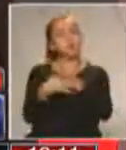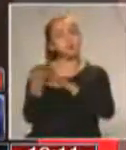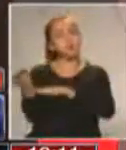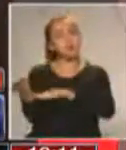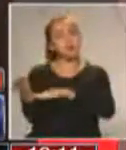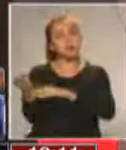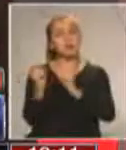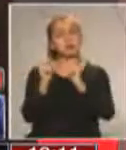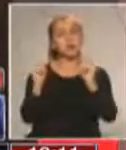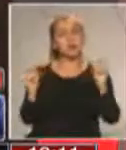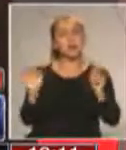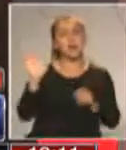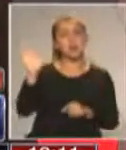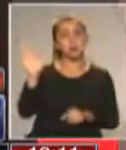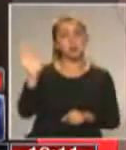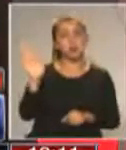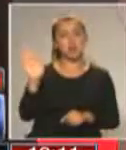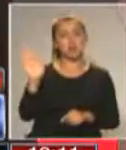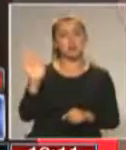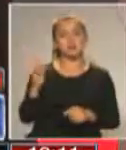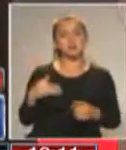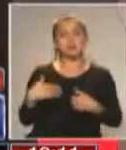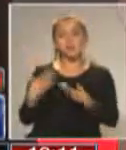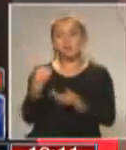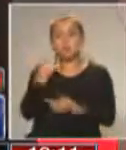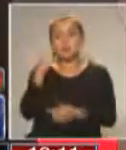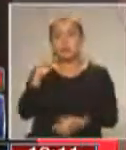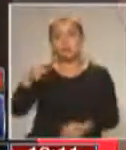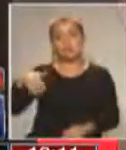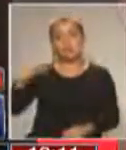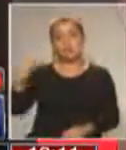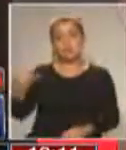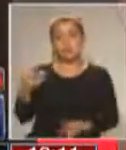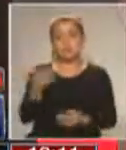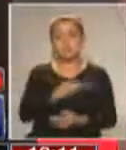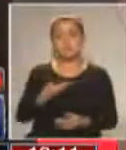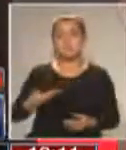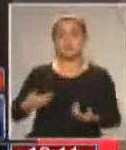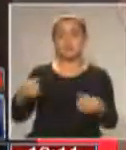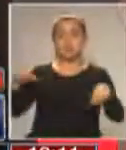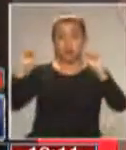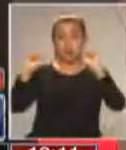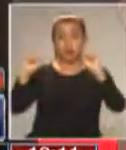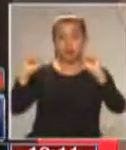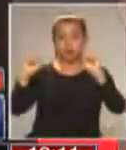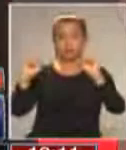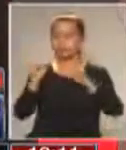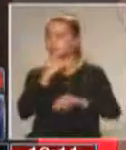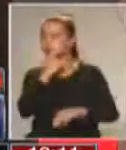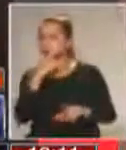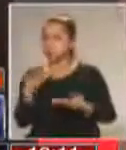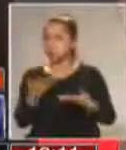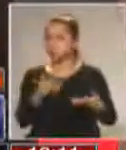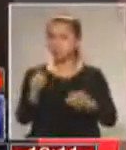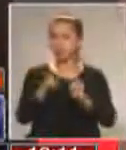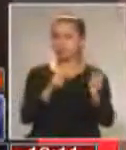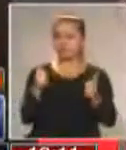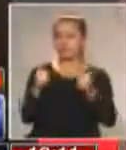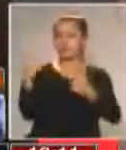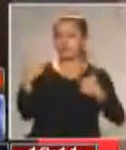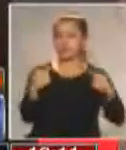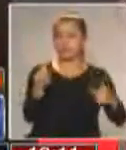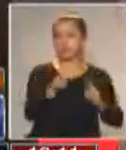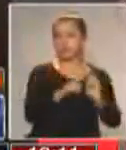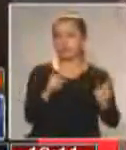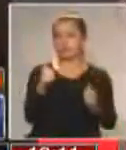en plena campaña electoral y que el crédito se otorga un día después de que la presidenta gana. Entonces, obviamente hay especulaciones que no le hacen bien a la política, no le hacen bien